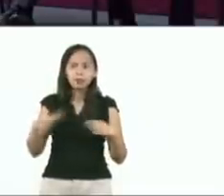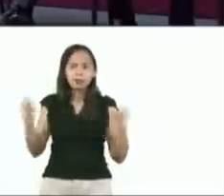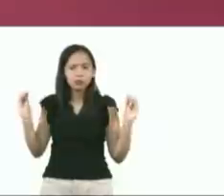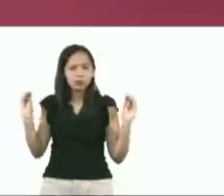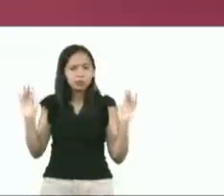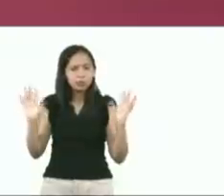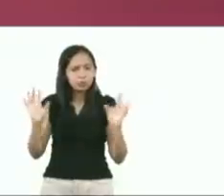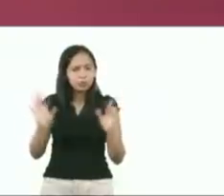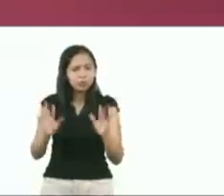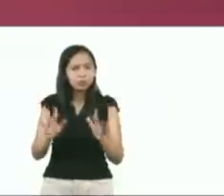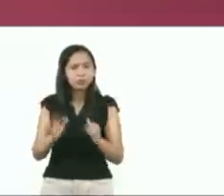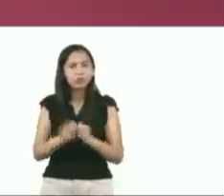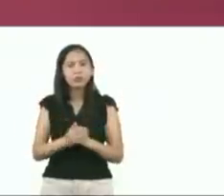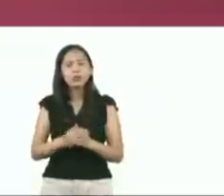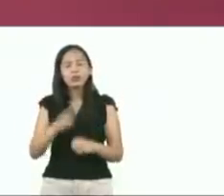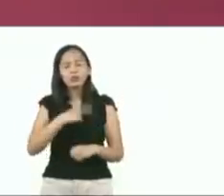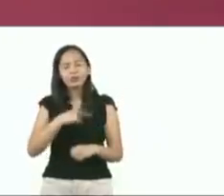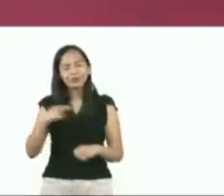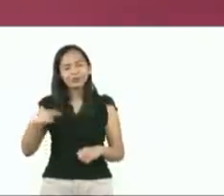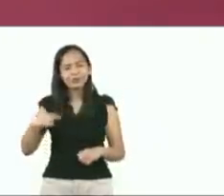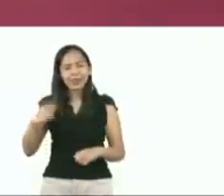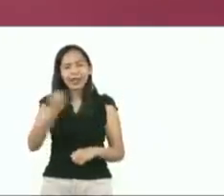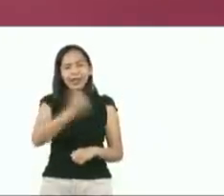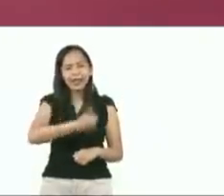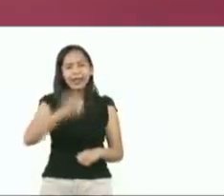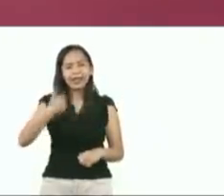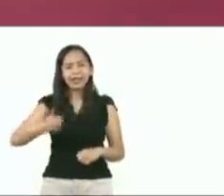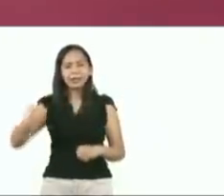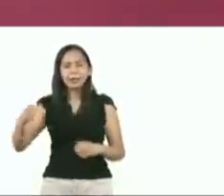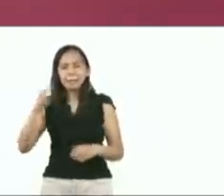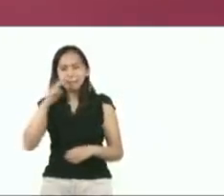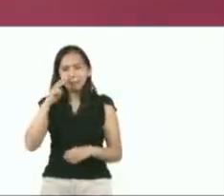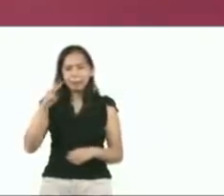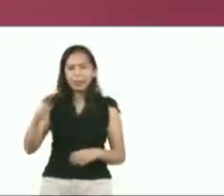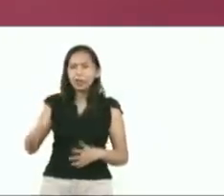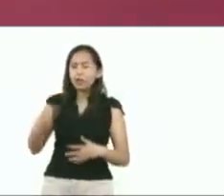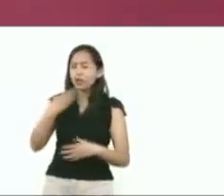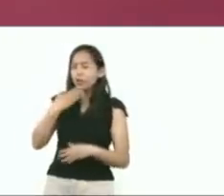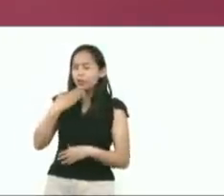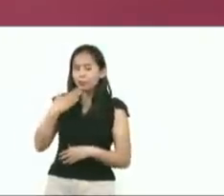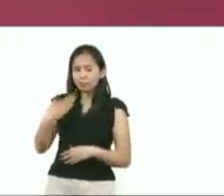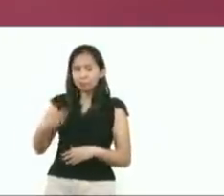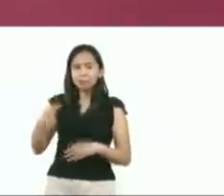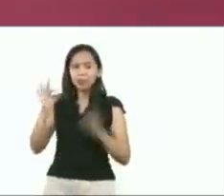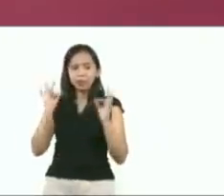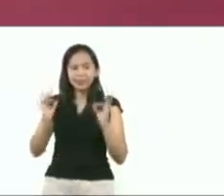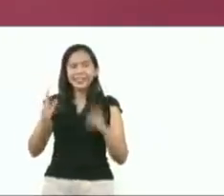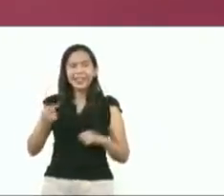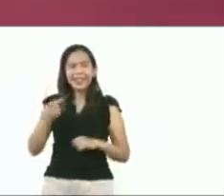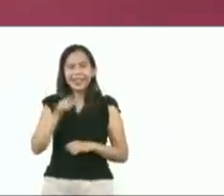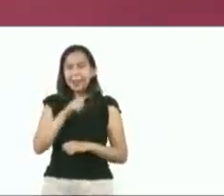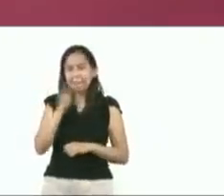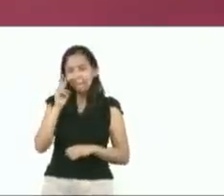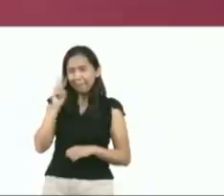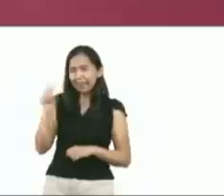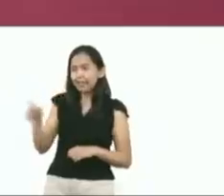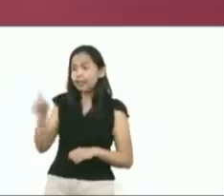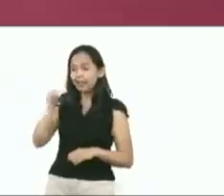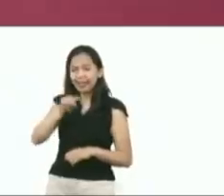sábado 21, pues hagamos un récord, pero que se vea bien, que se vea que el mexicano sí sabe